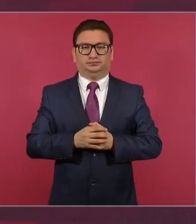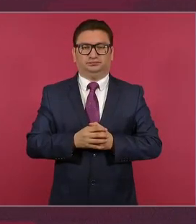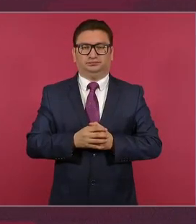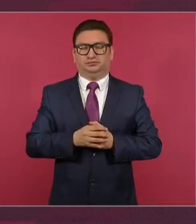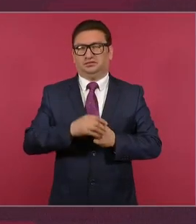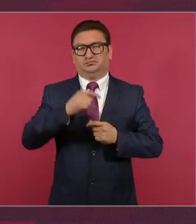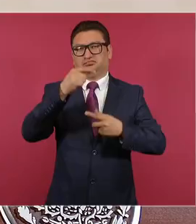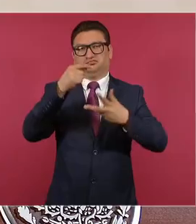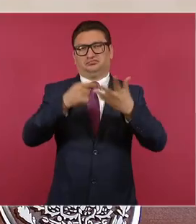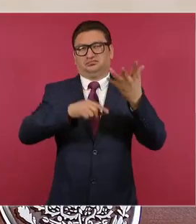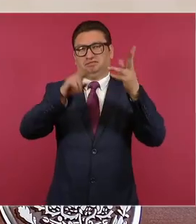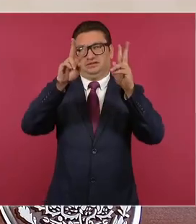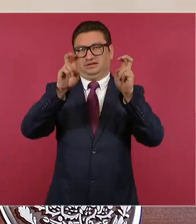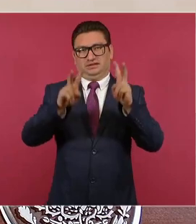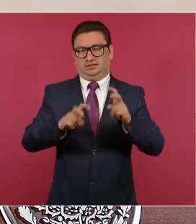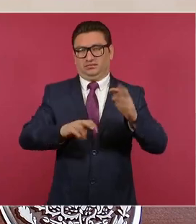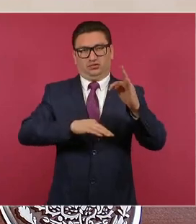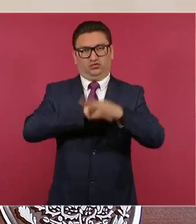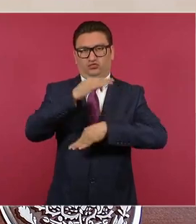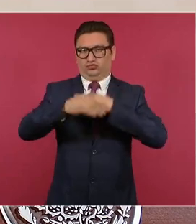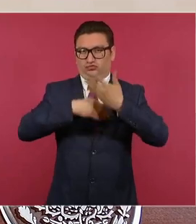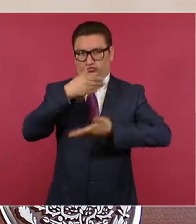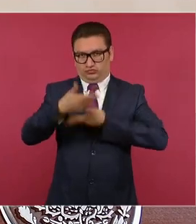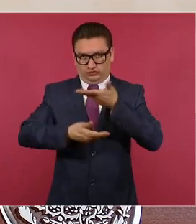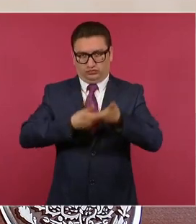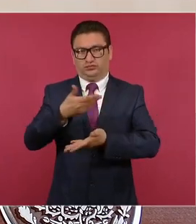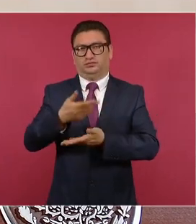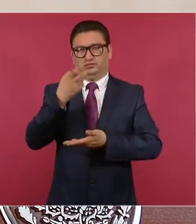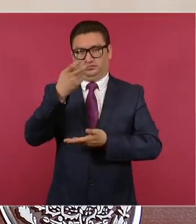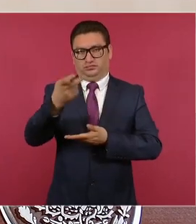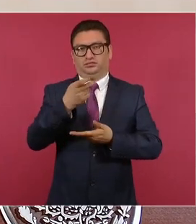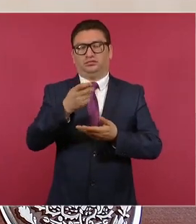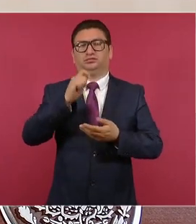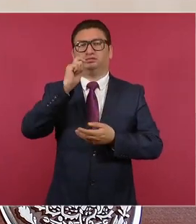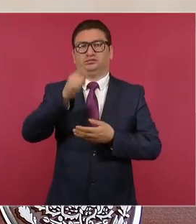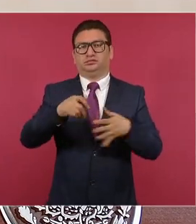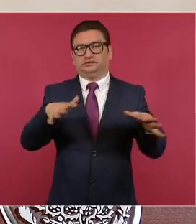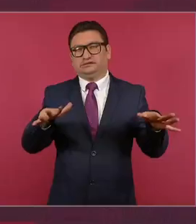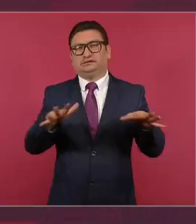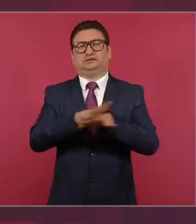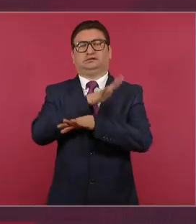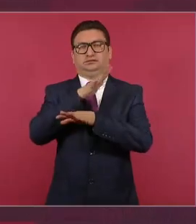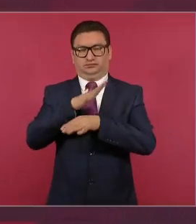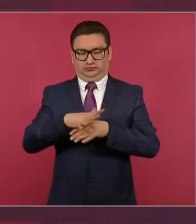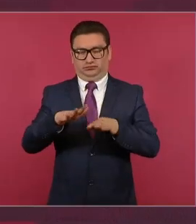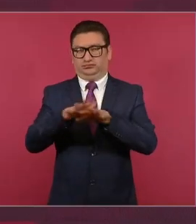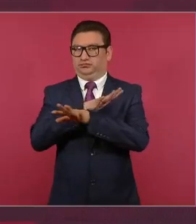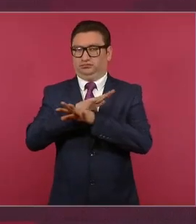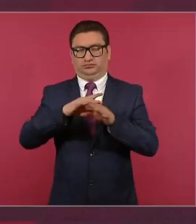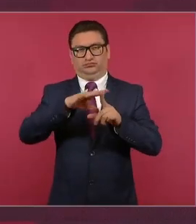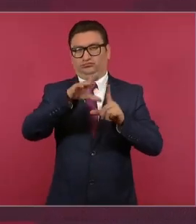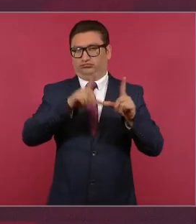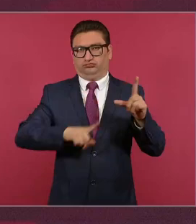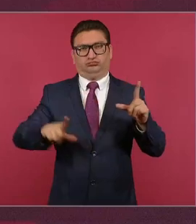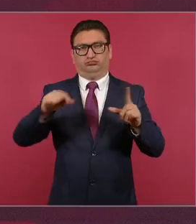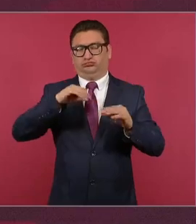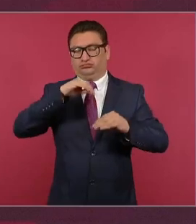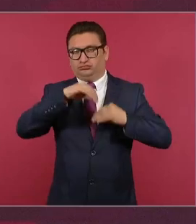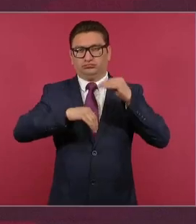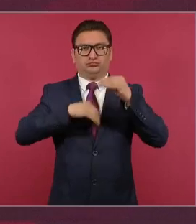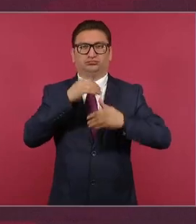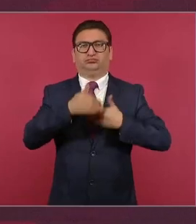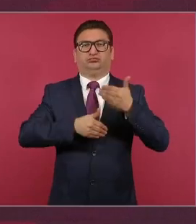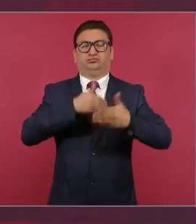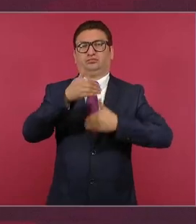en fin, todo el servicio de internet. Es una revolución y se sigue avanzando con